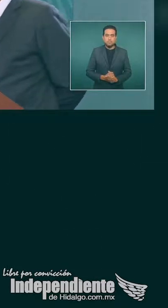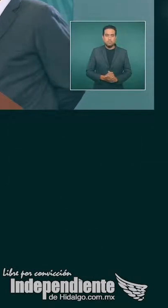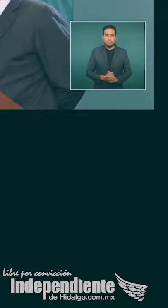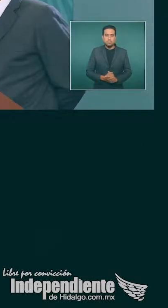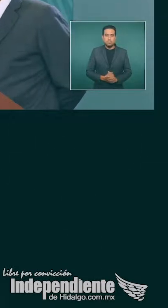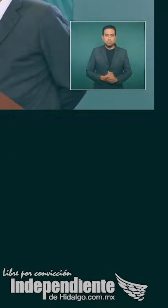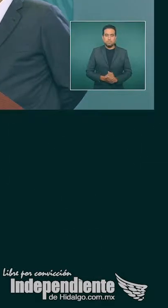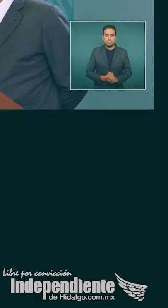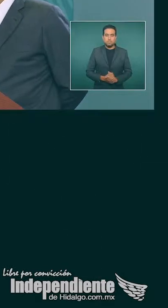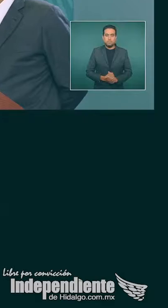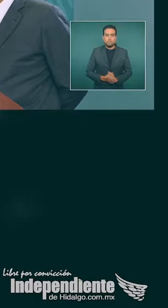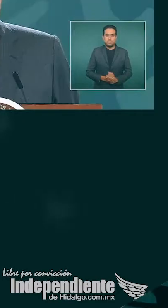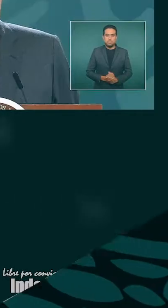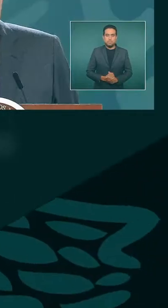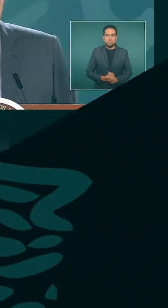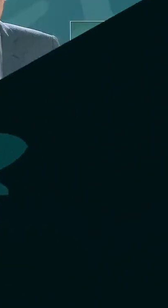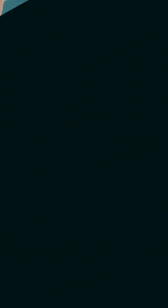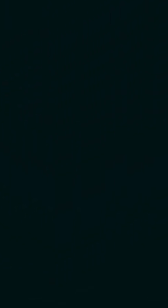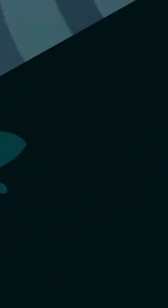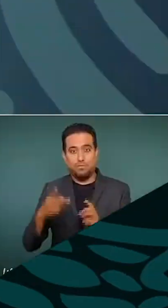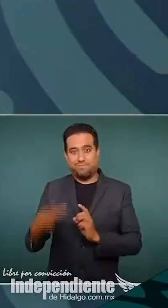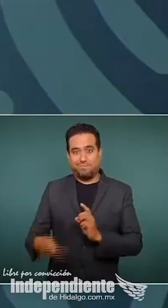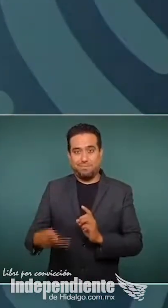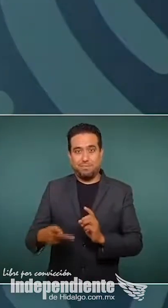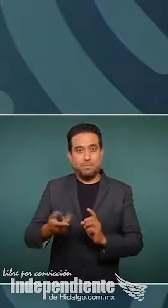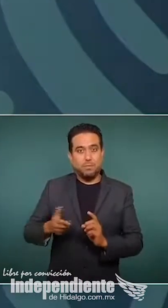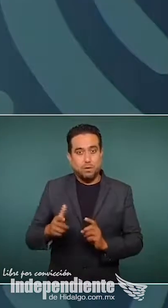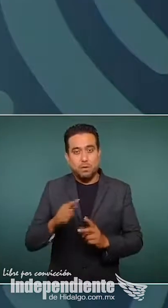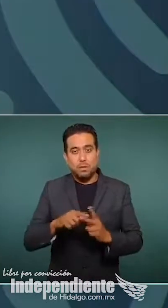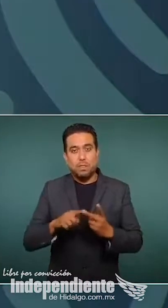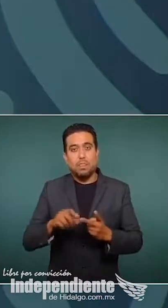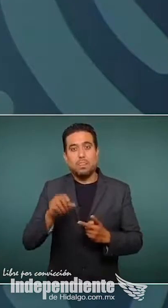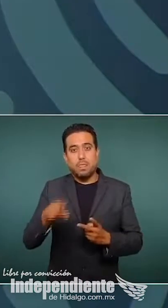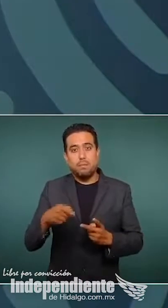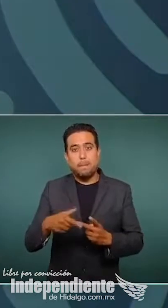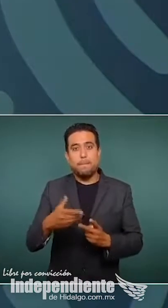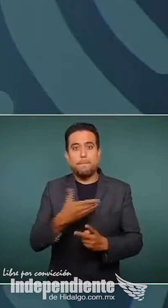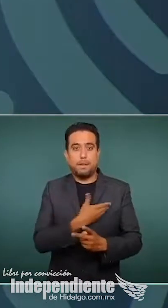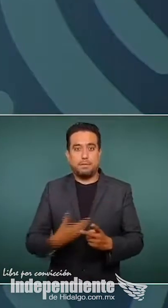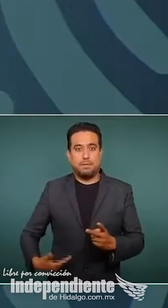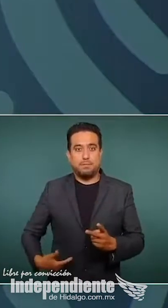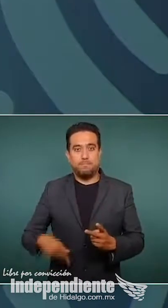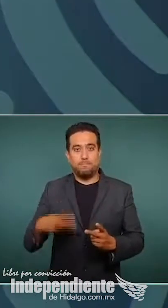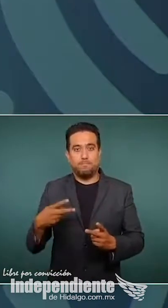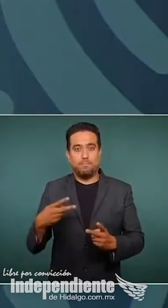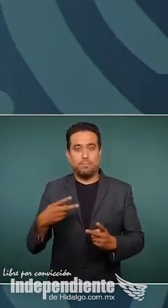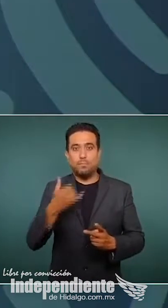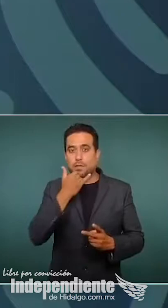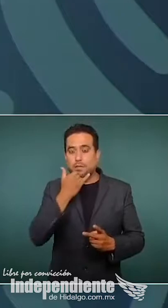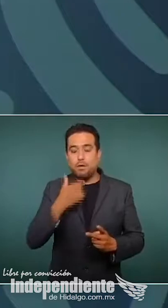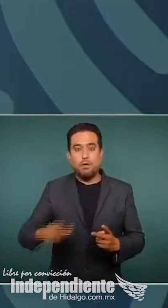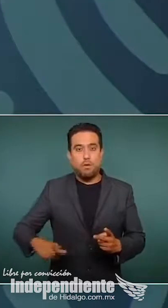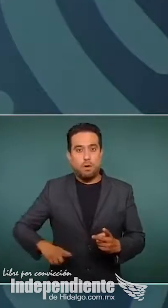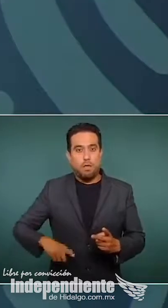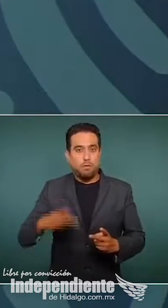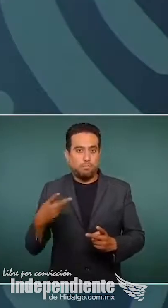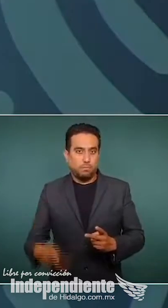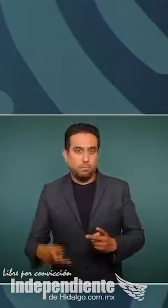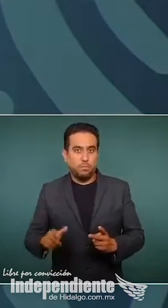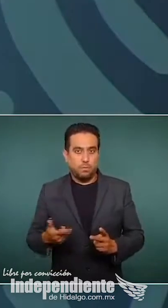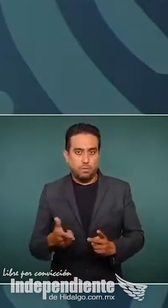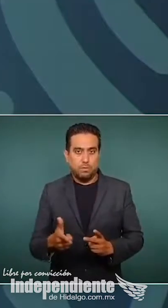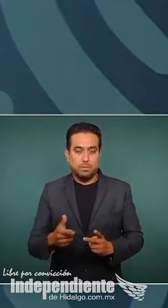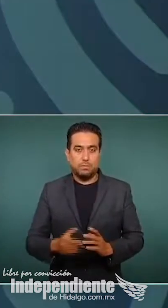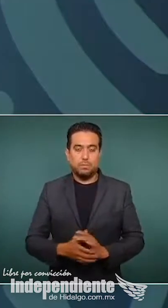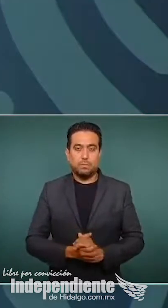estrategia nacional para darle seguridad al pueblo. Aquí lo importante, lo que yo quiero